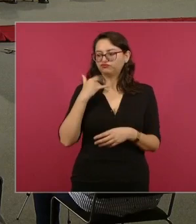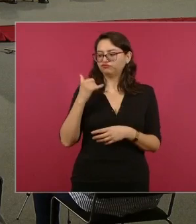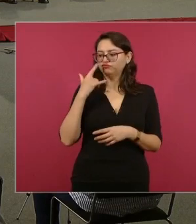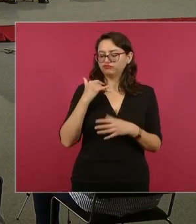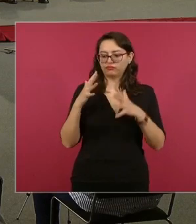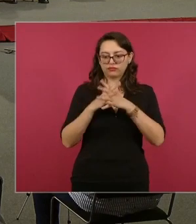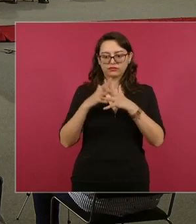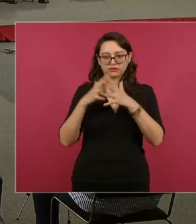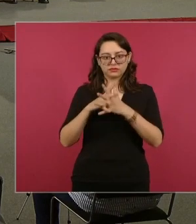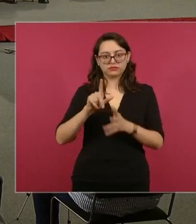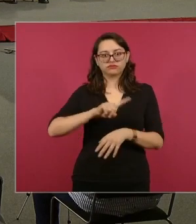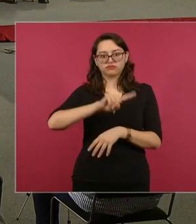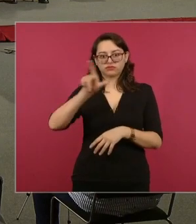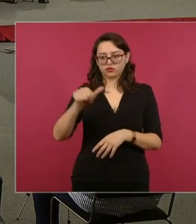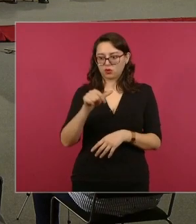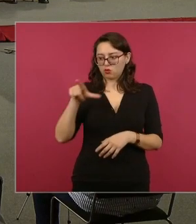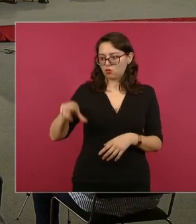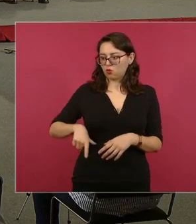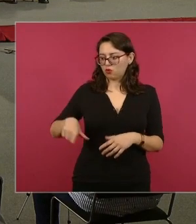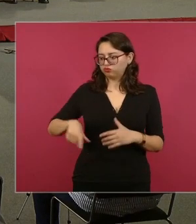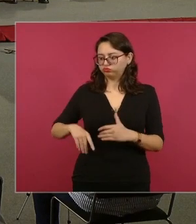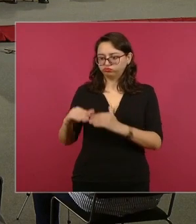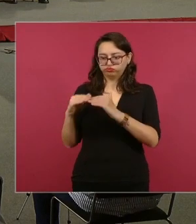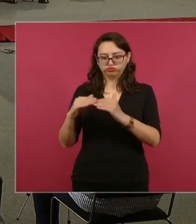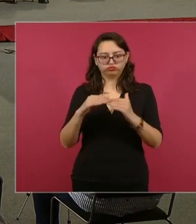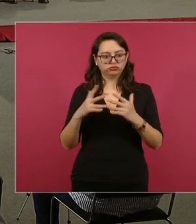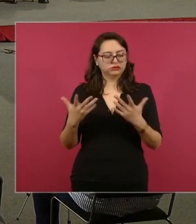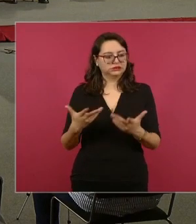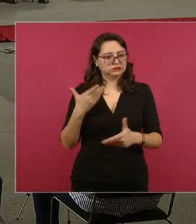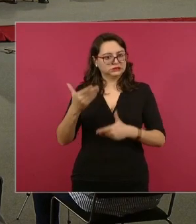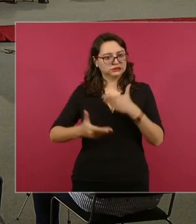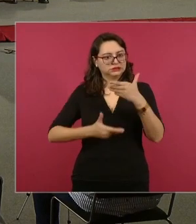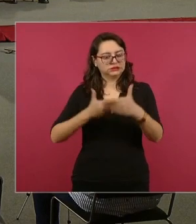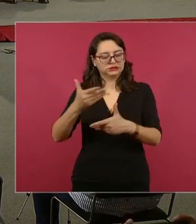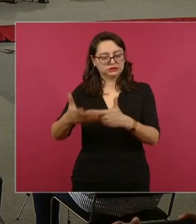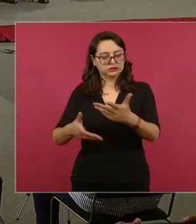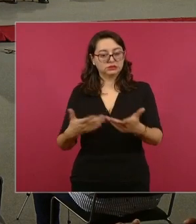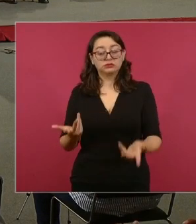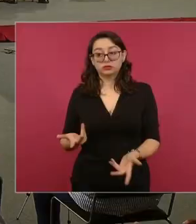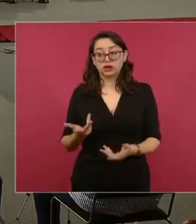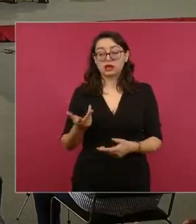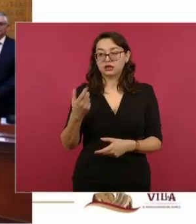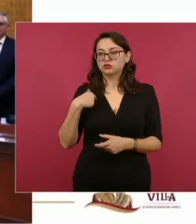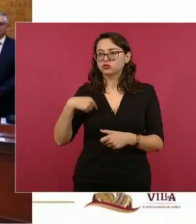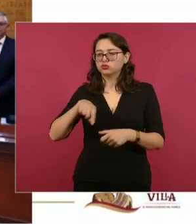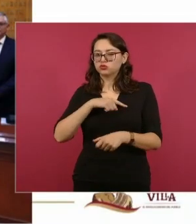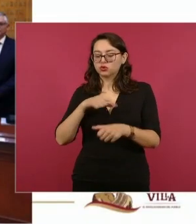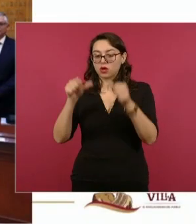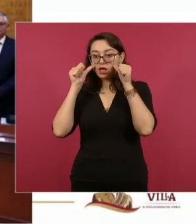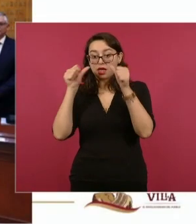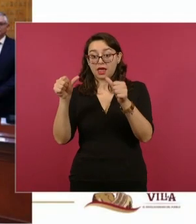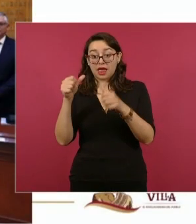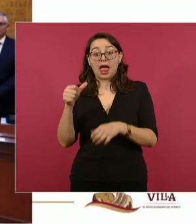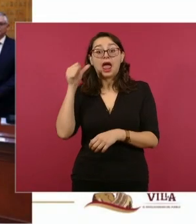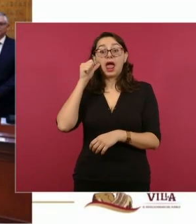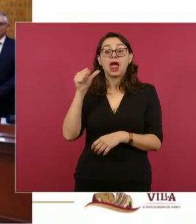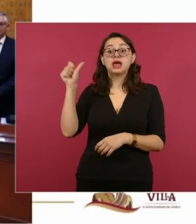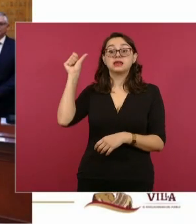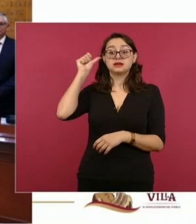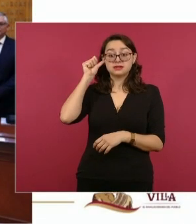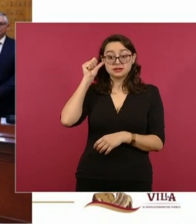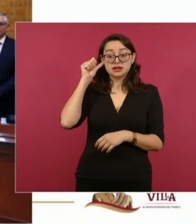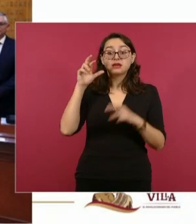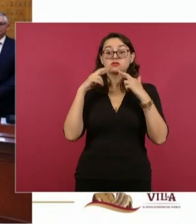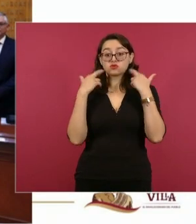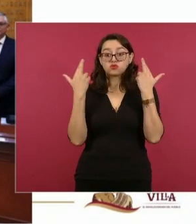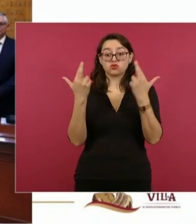la primera, tuvimos una reunión con la viceministra primera del Gobierno de Cuba, del Ministerio de Salud